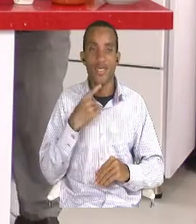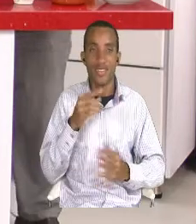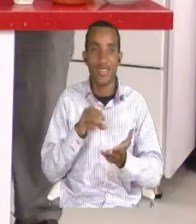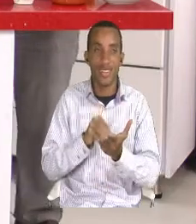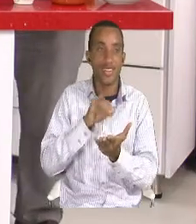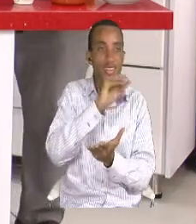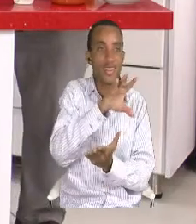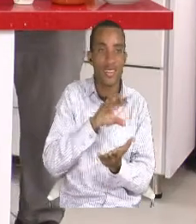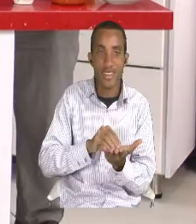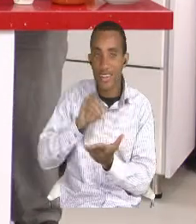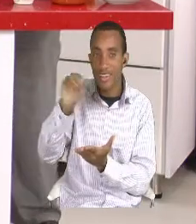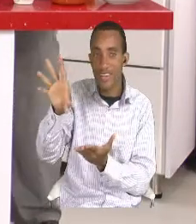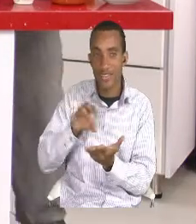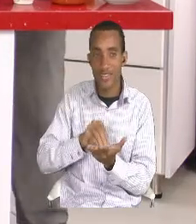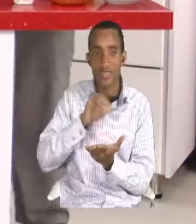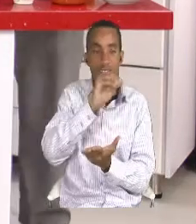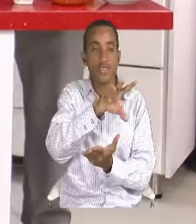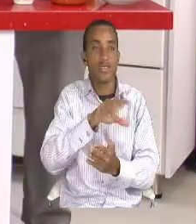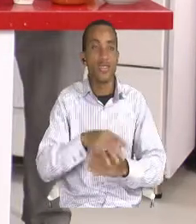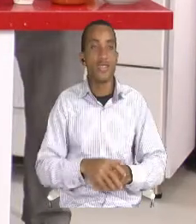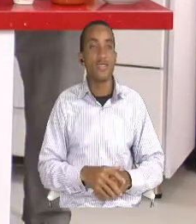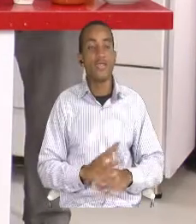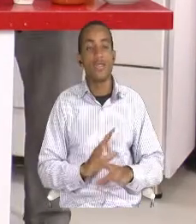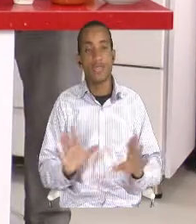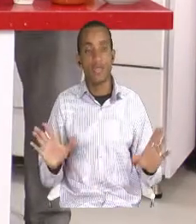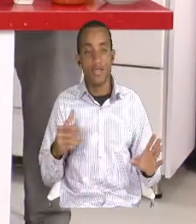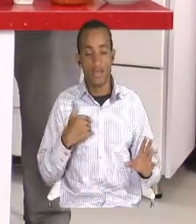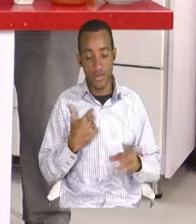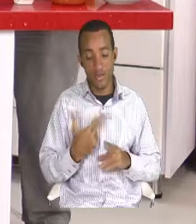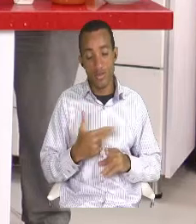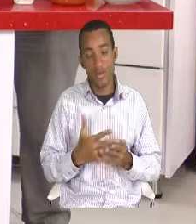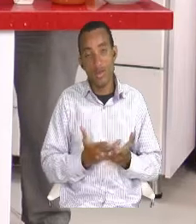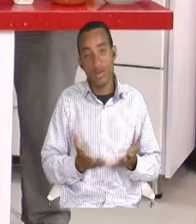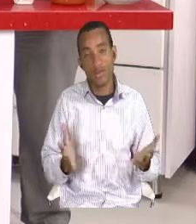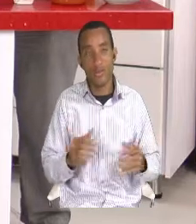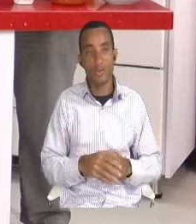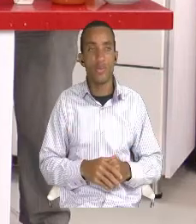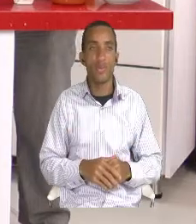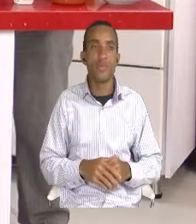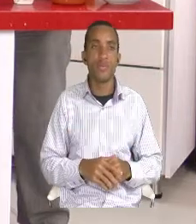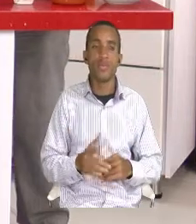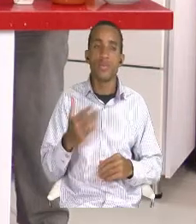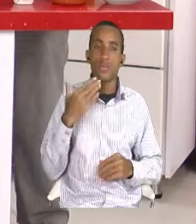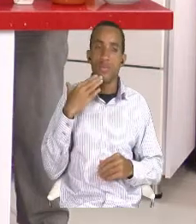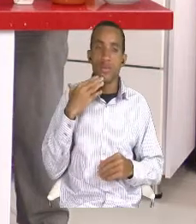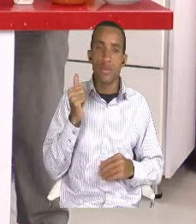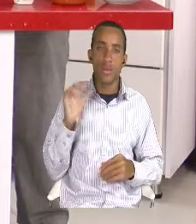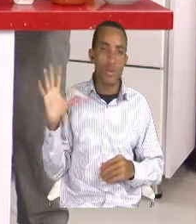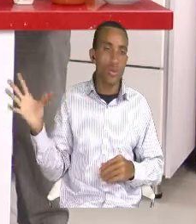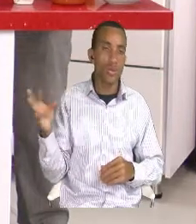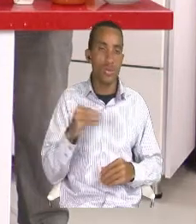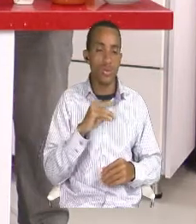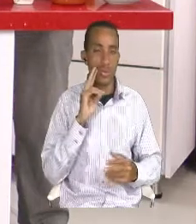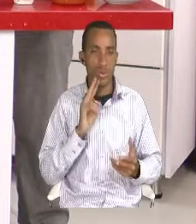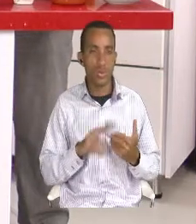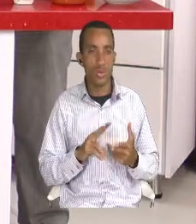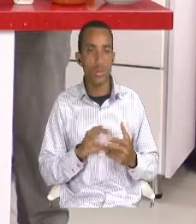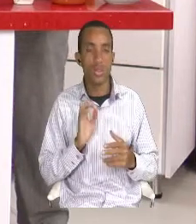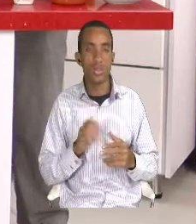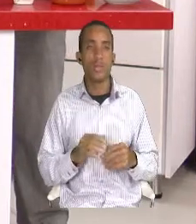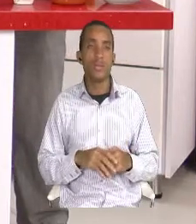Como Distribuidora La Paz, sí, señora, ella le hace honor ahí a su nombre. Pero bueno, Emperatriz, eres una mujer que todo el mundo ha conocido siempre detrás de las